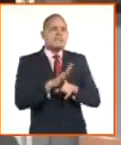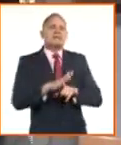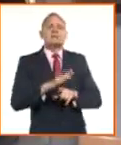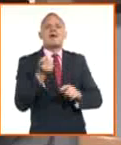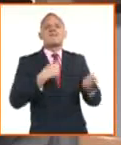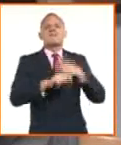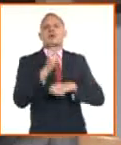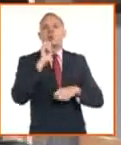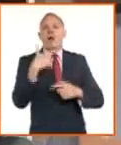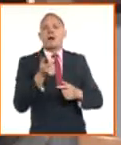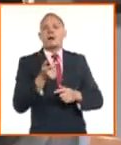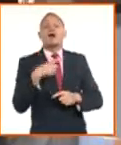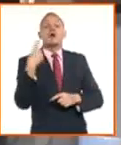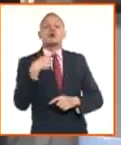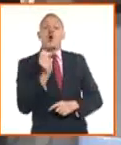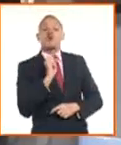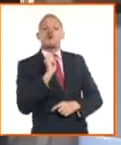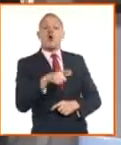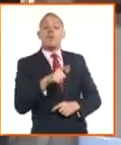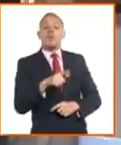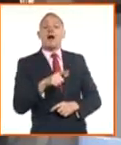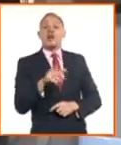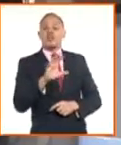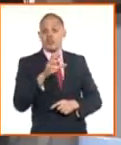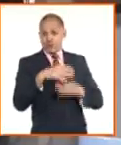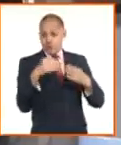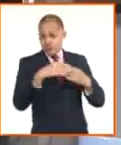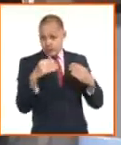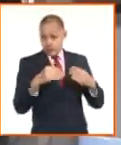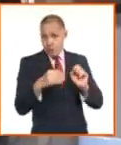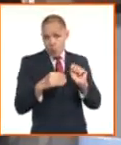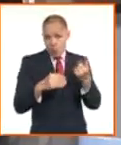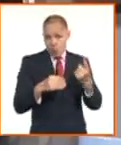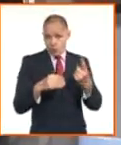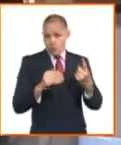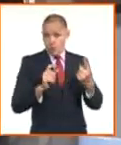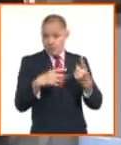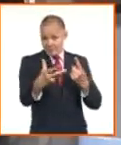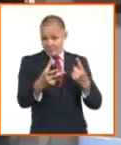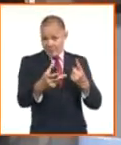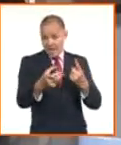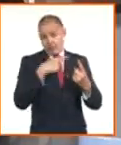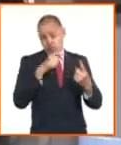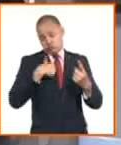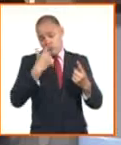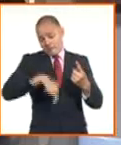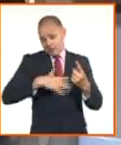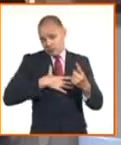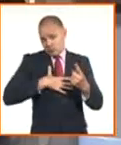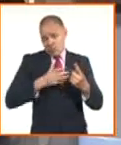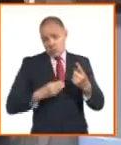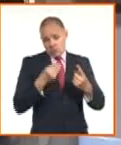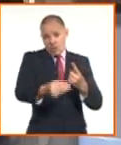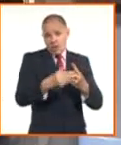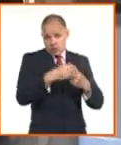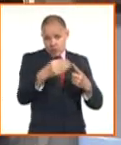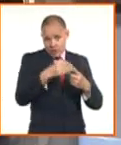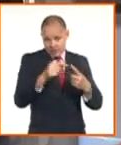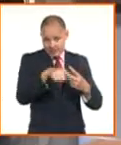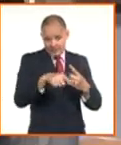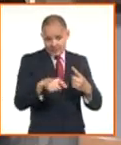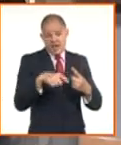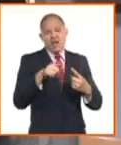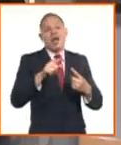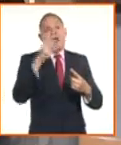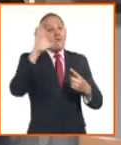significa, y que no vamos a incrementarlo. Fíjate, y esto lo alerto incluso a nuestra población. Esta medida que hoy estamos anunciando oficialmente